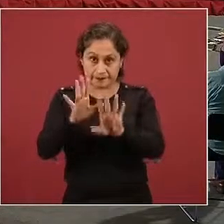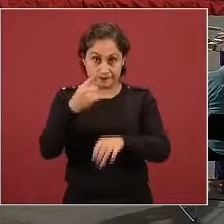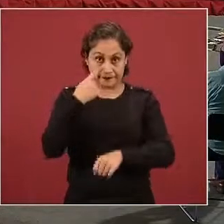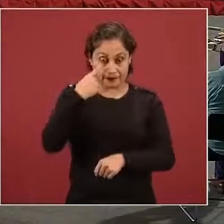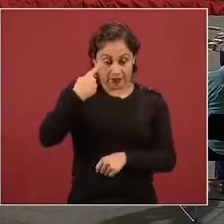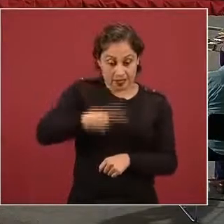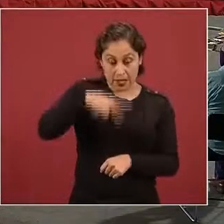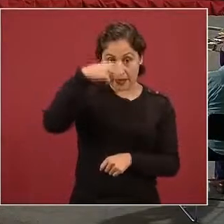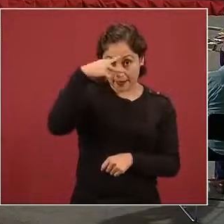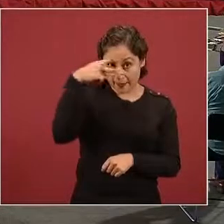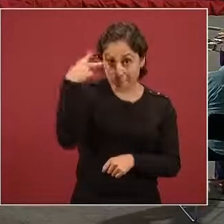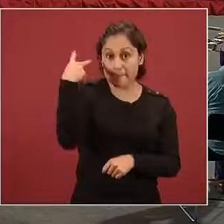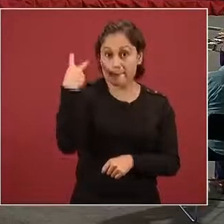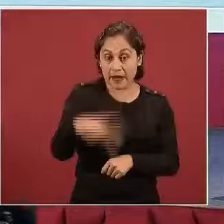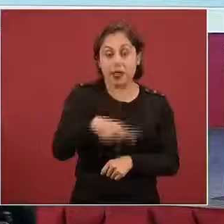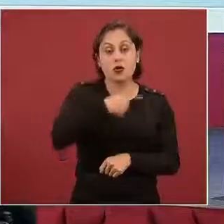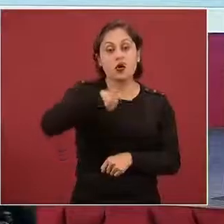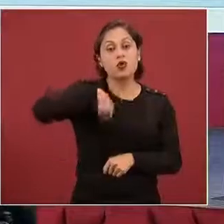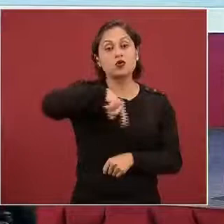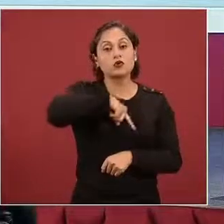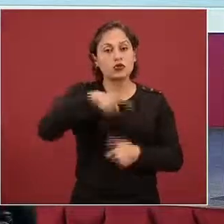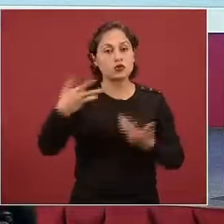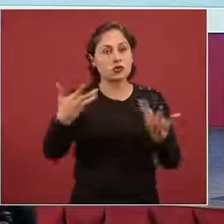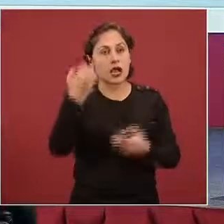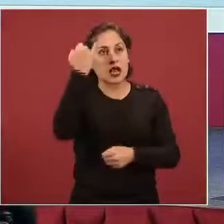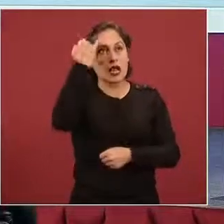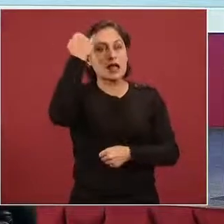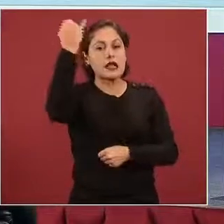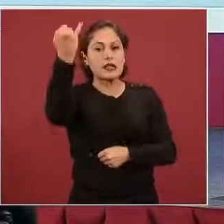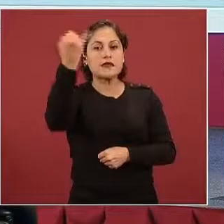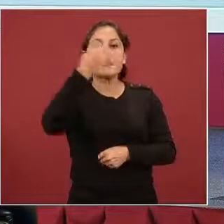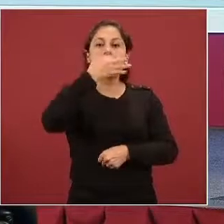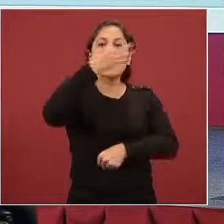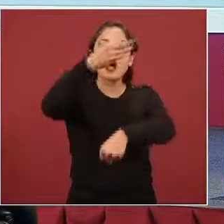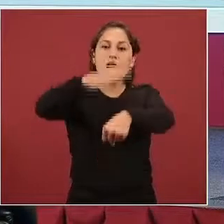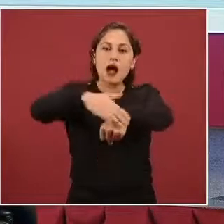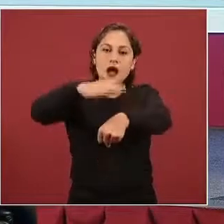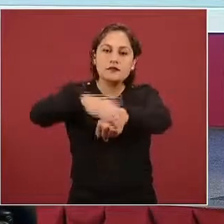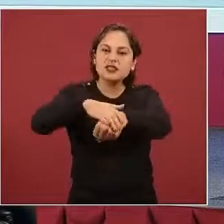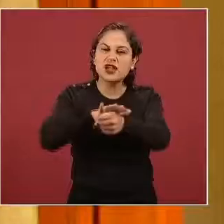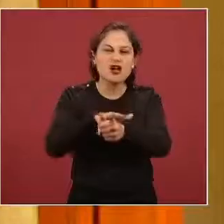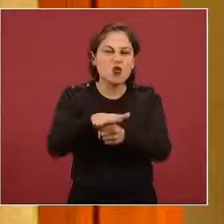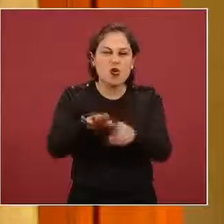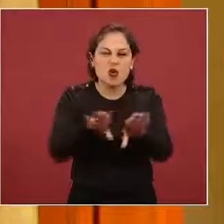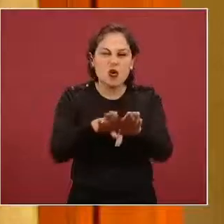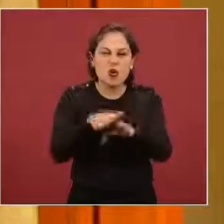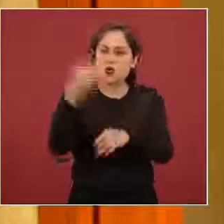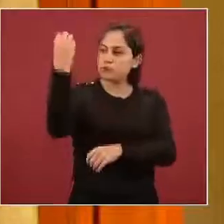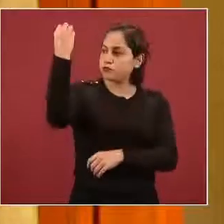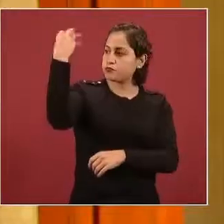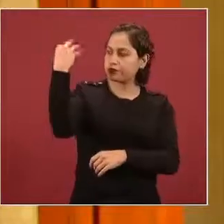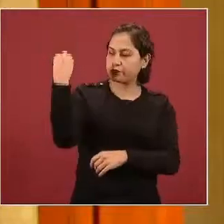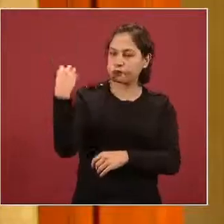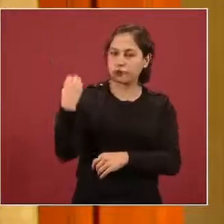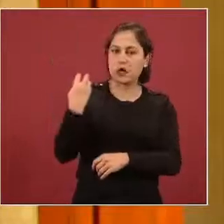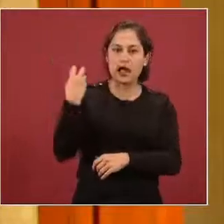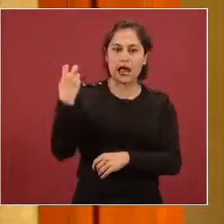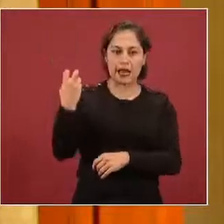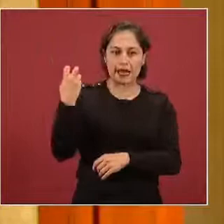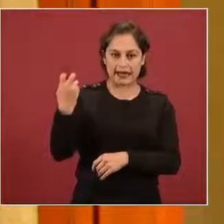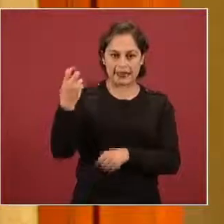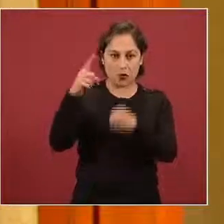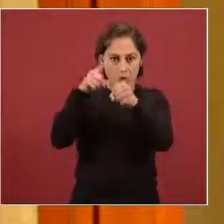mecanismo de alertamiento, de estimación de riesgo y alertamiento, que es el semáforo de riesgo COVID. Y este semáforo